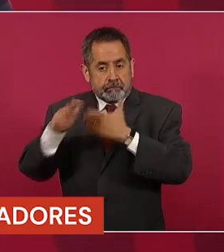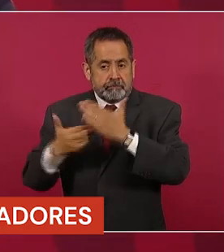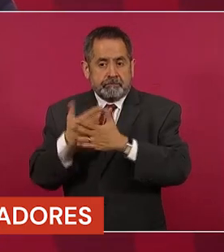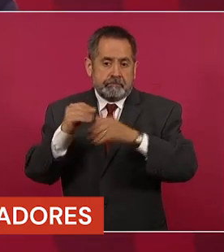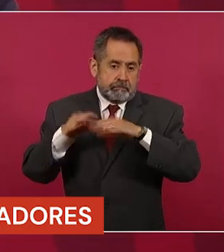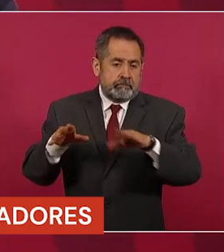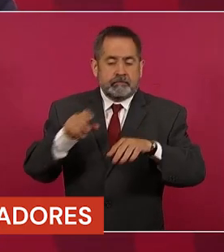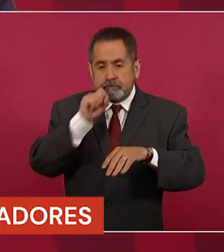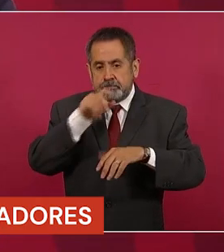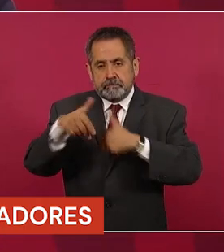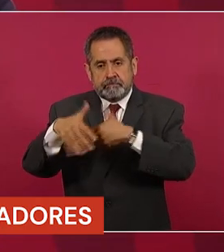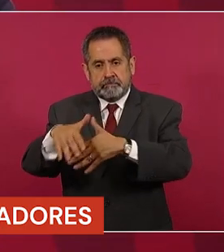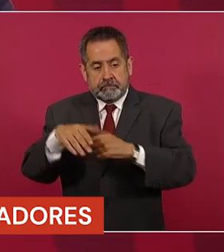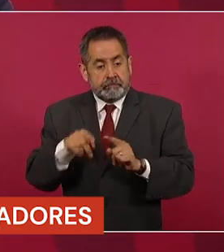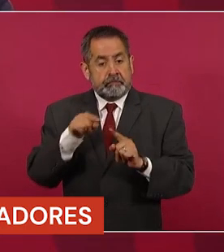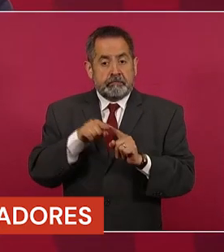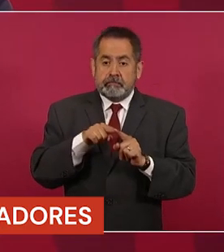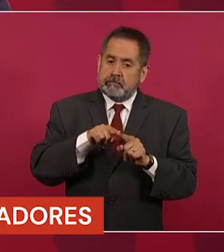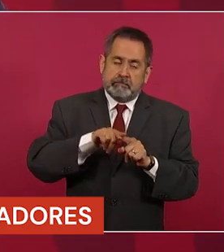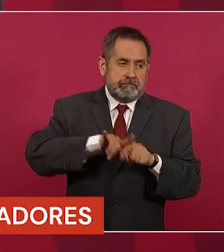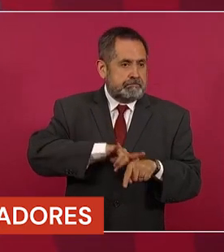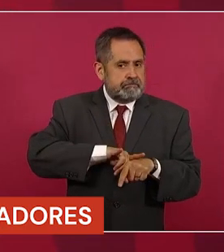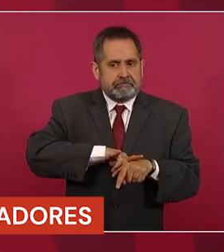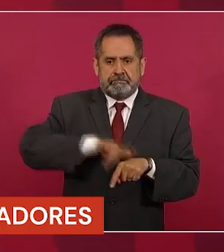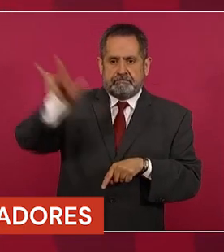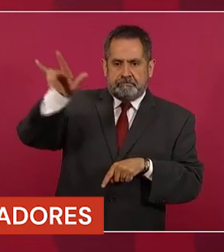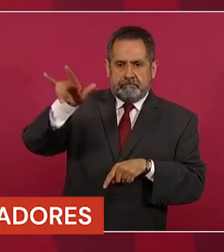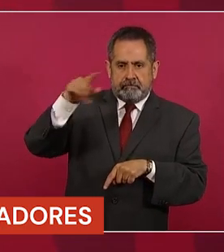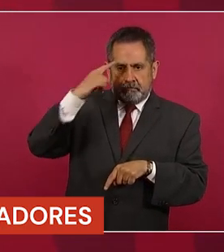desfile. Y de ahí al aeropuerto